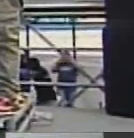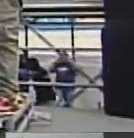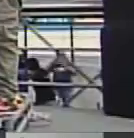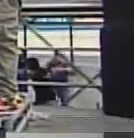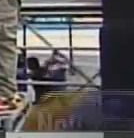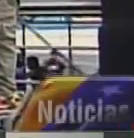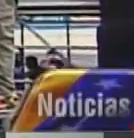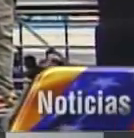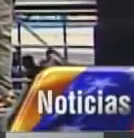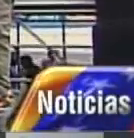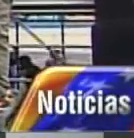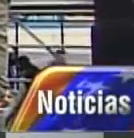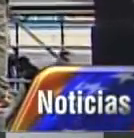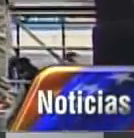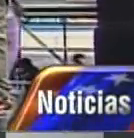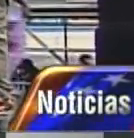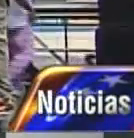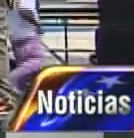recreadores,